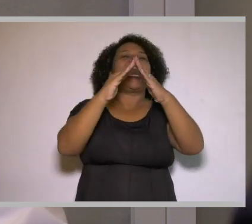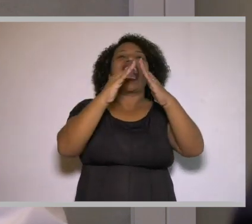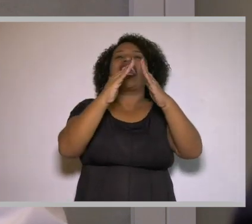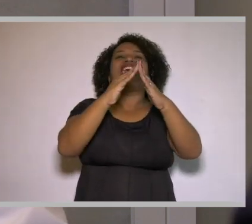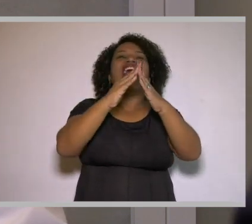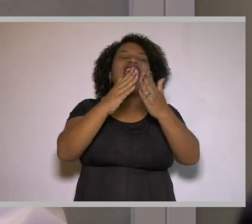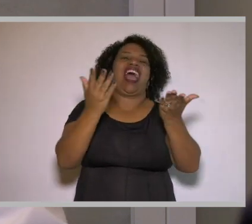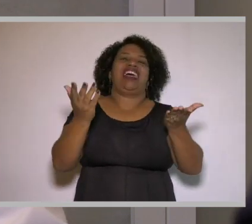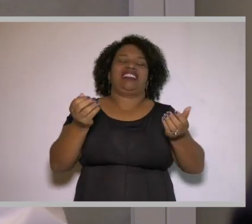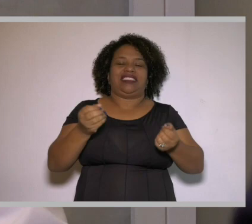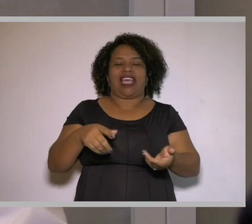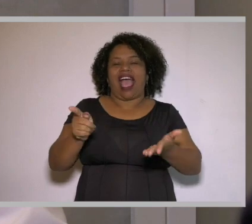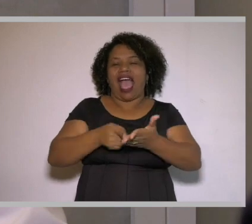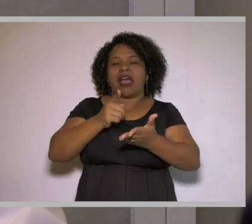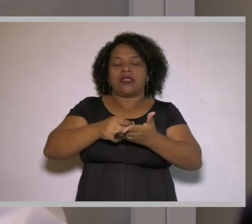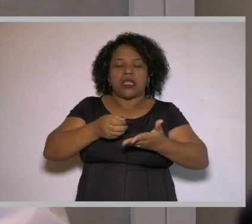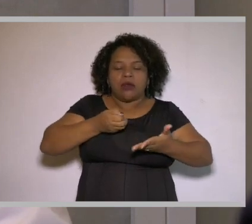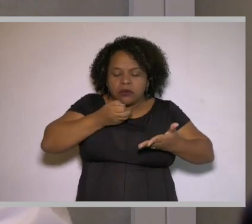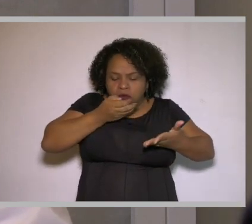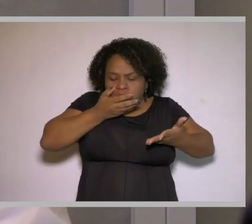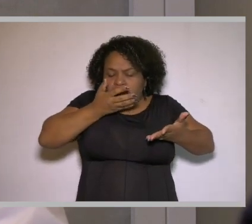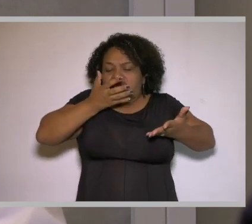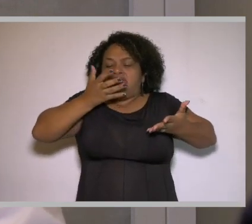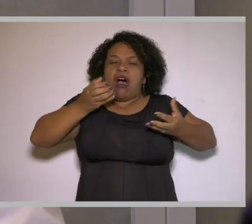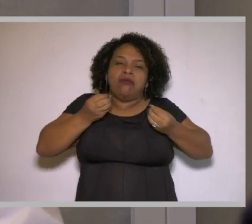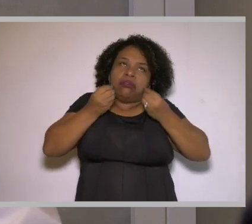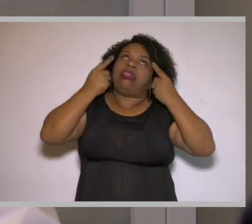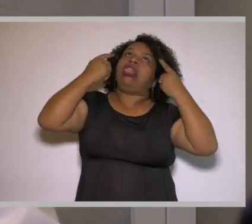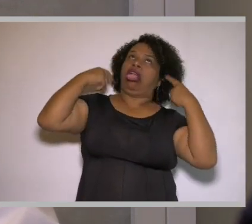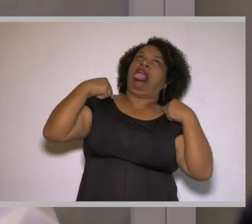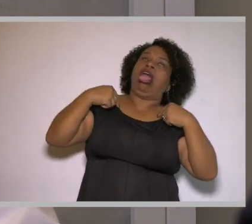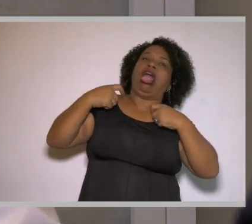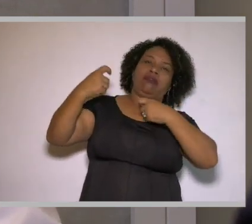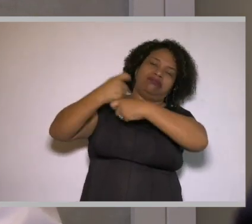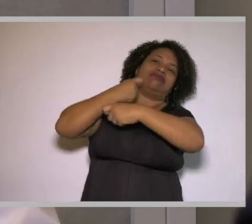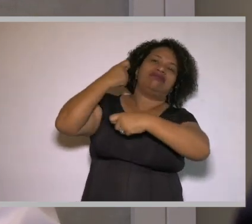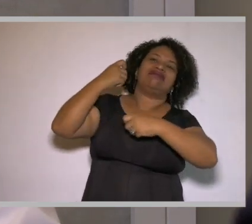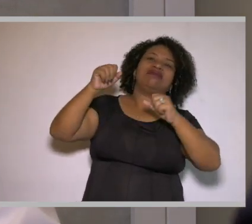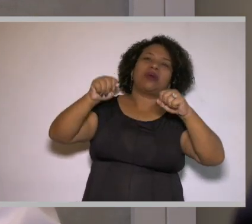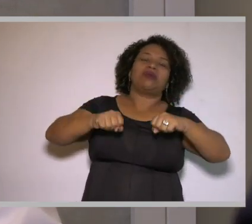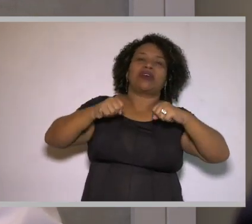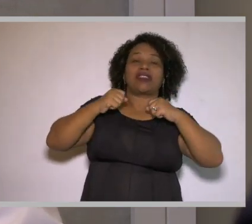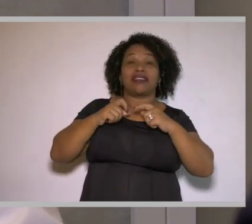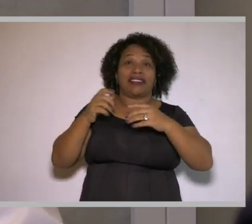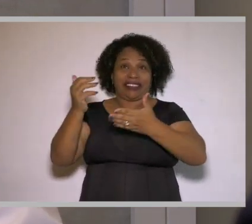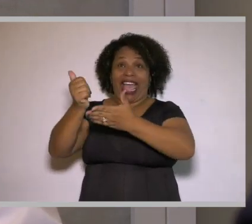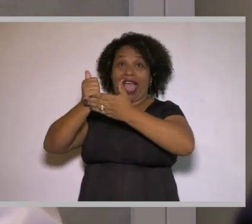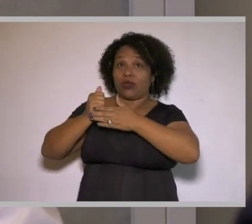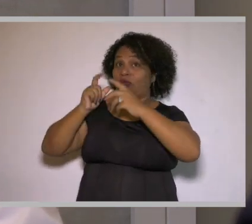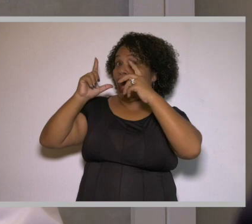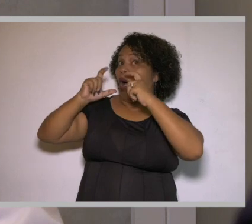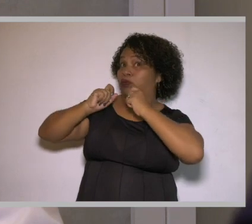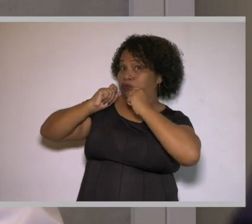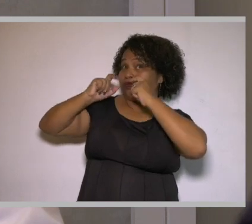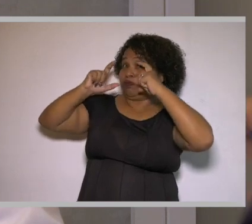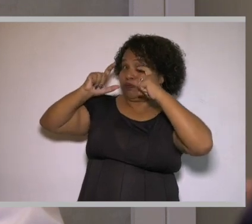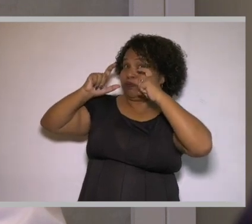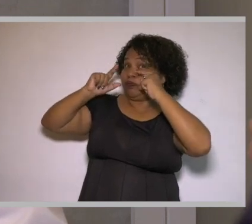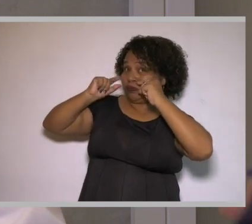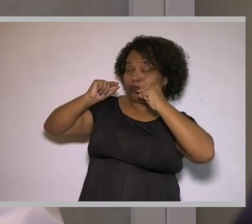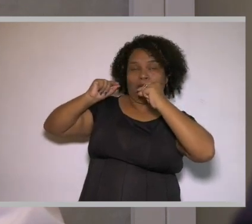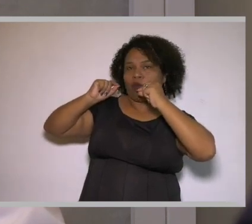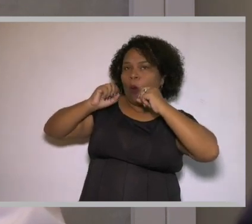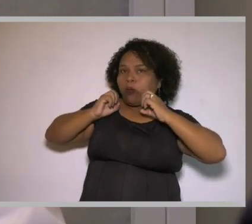utilizan ungüentos o remedios caseros que en vez de favorecer lo que hacen es que complican más, porque esos remedios que están en la